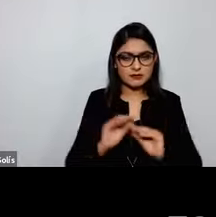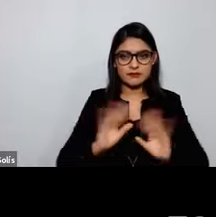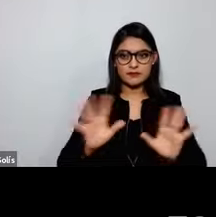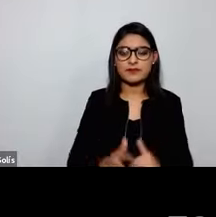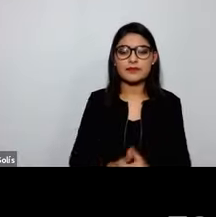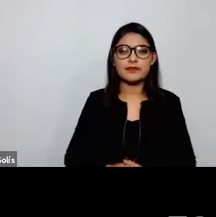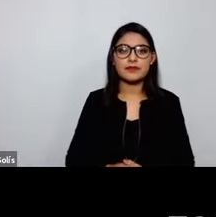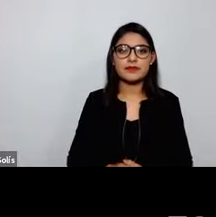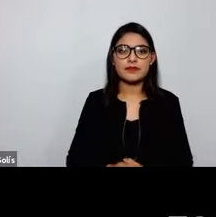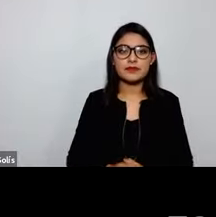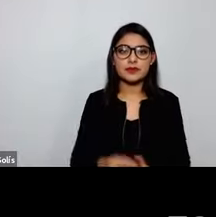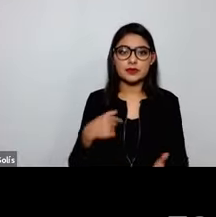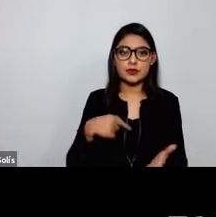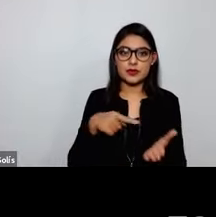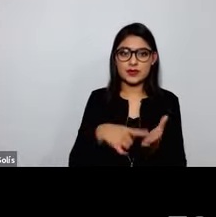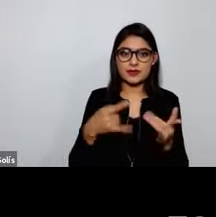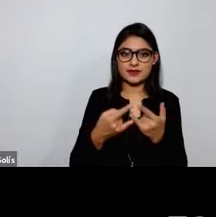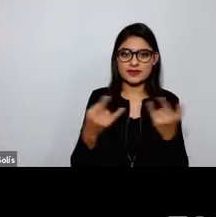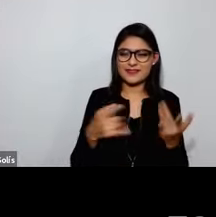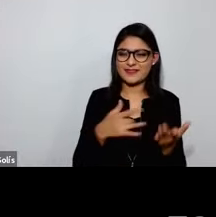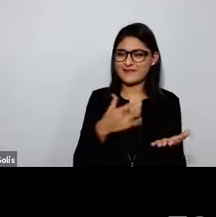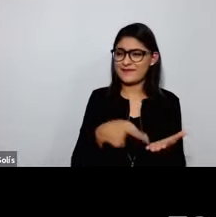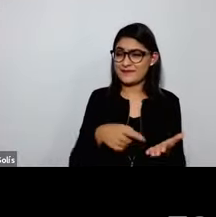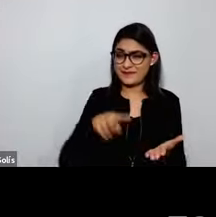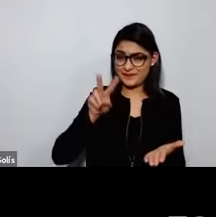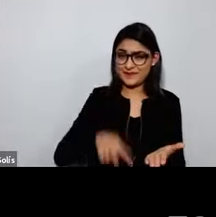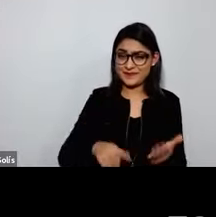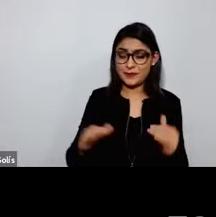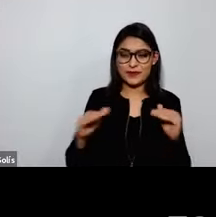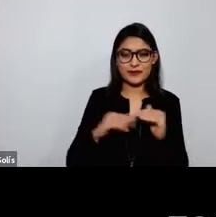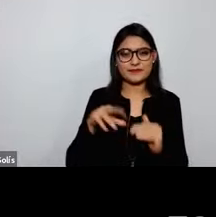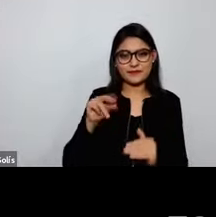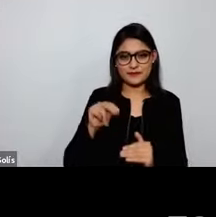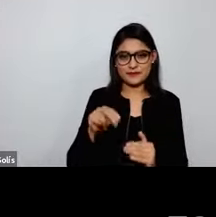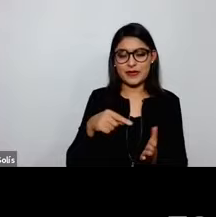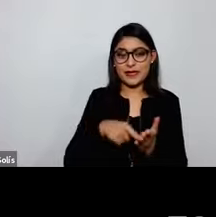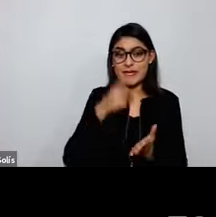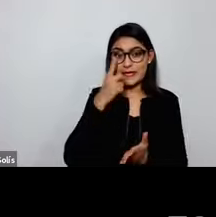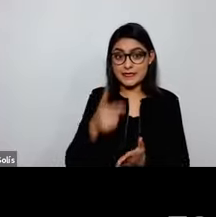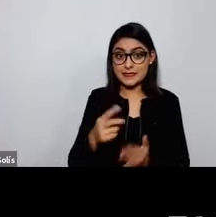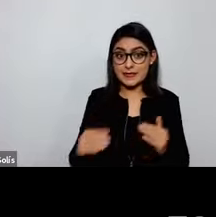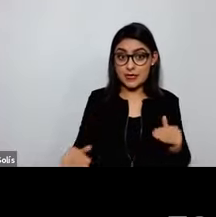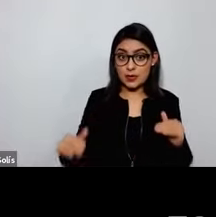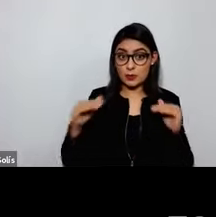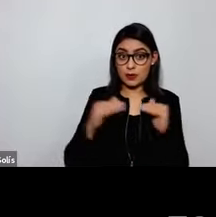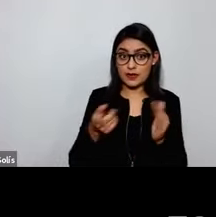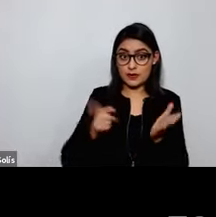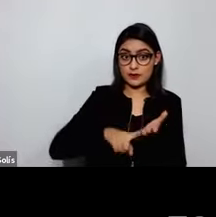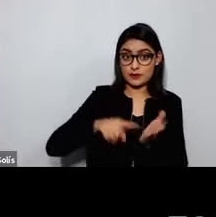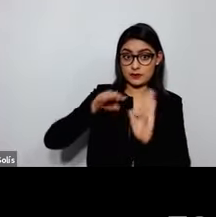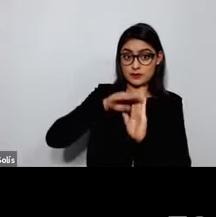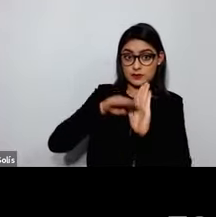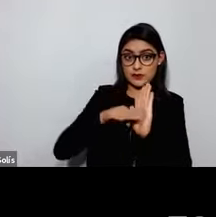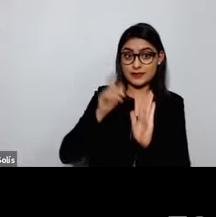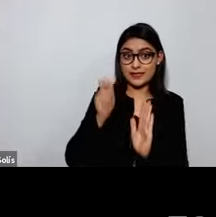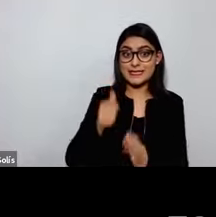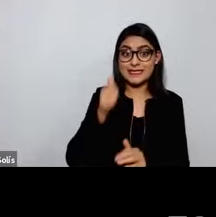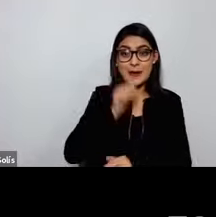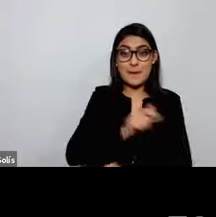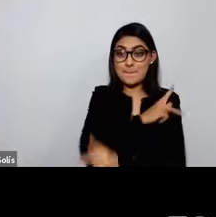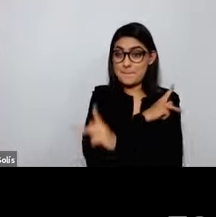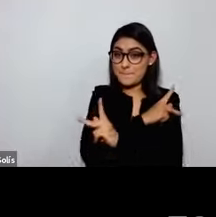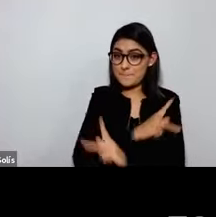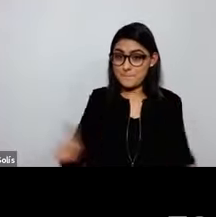terminaron diciendo, la igualdad que garantiza el orden jurídico no significa que todas las personas tengan siempre los mismos derechos y